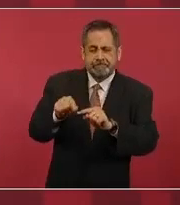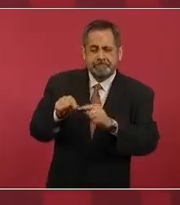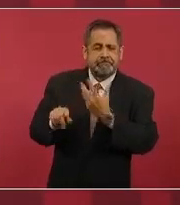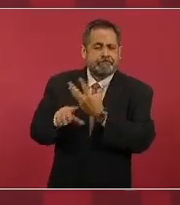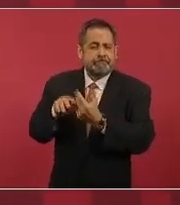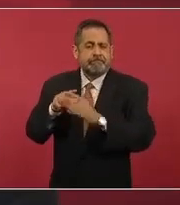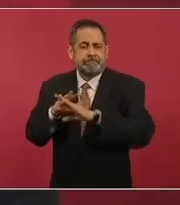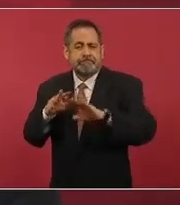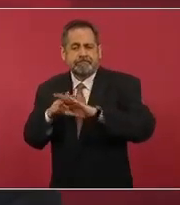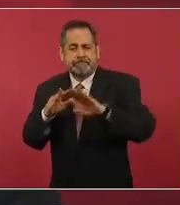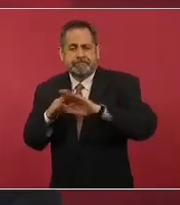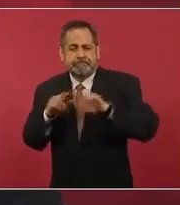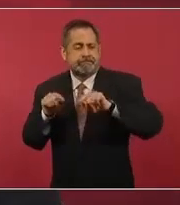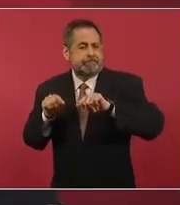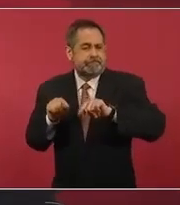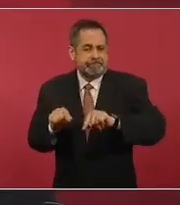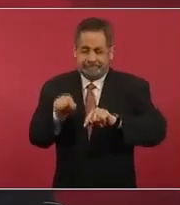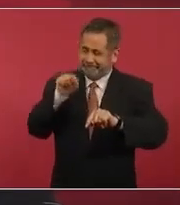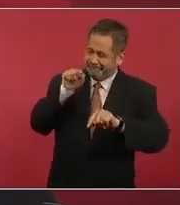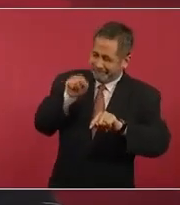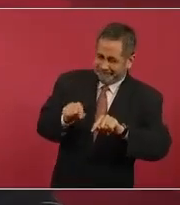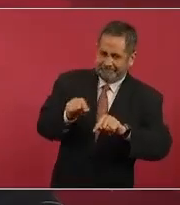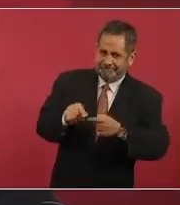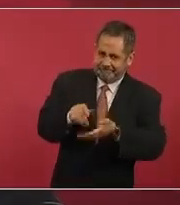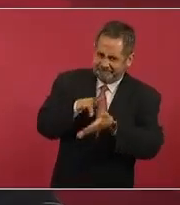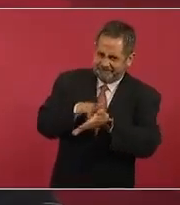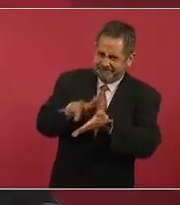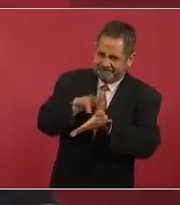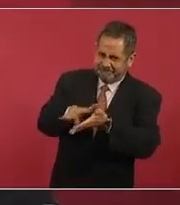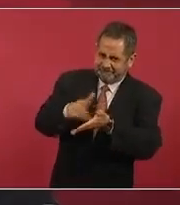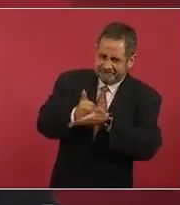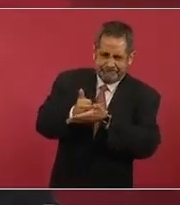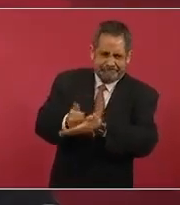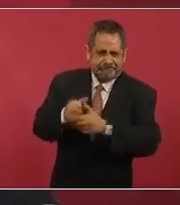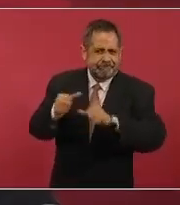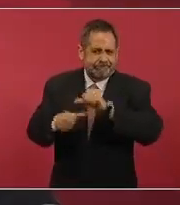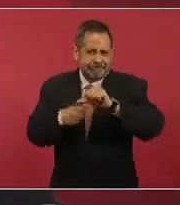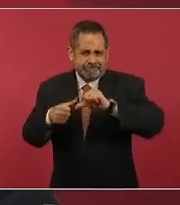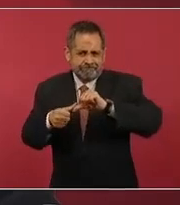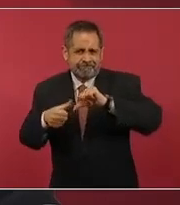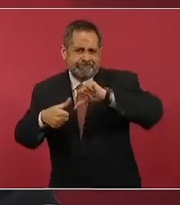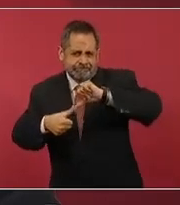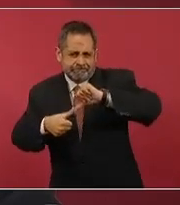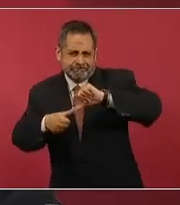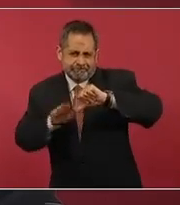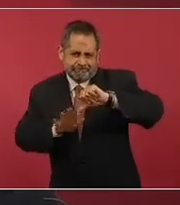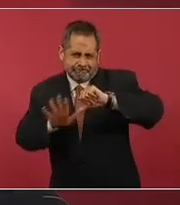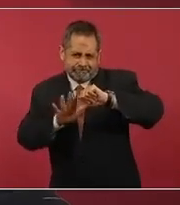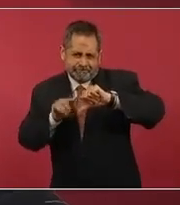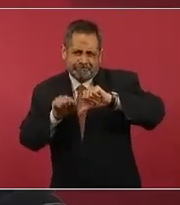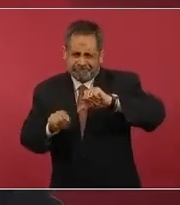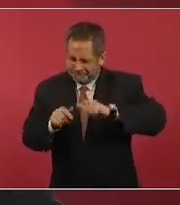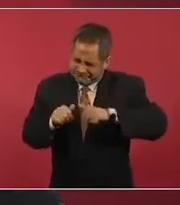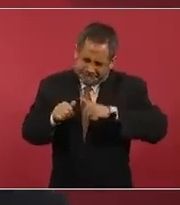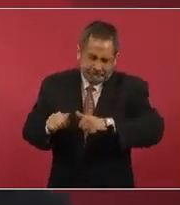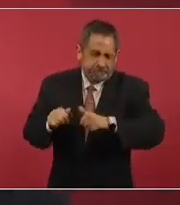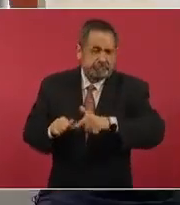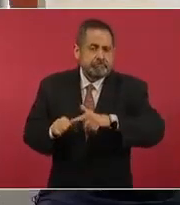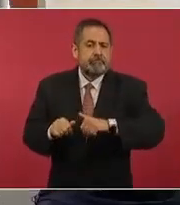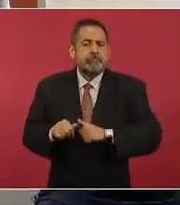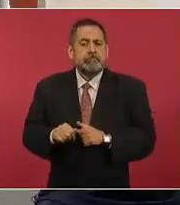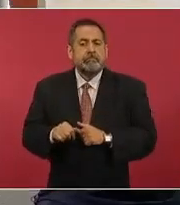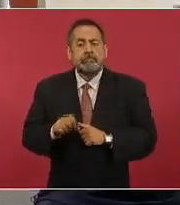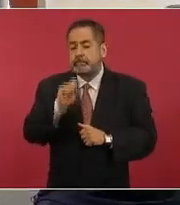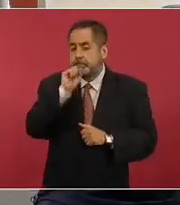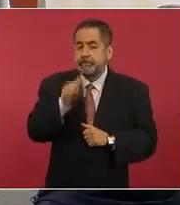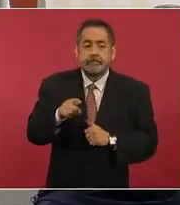migratorio. Se requiere apoyar a Centroamérica de manera conjunta, y la integración